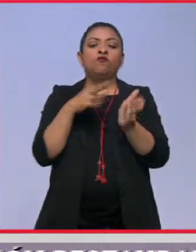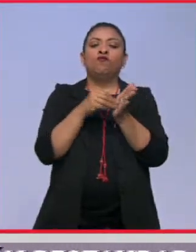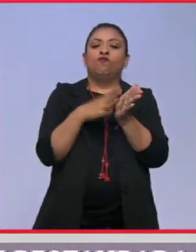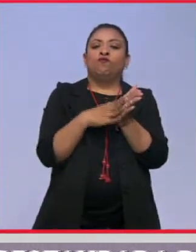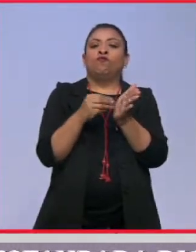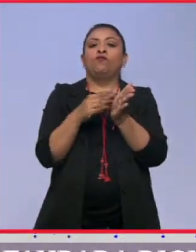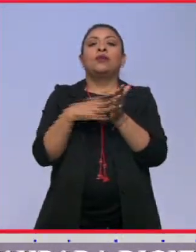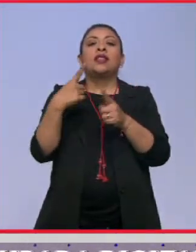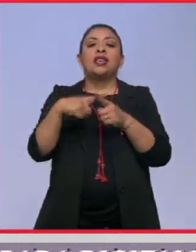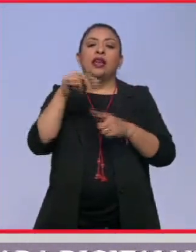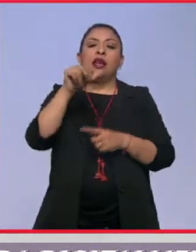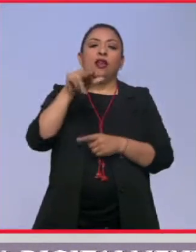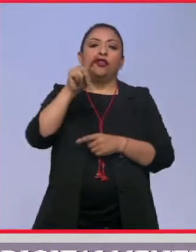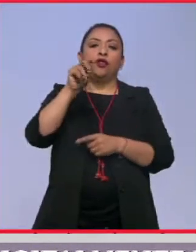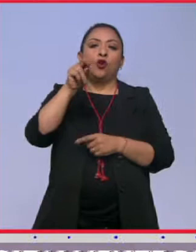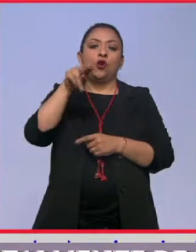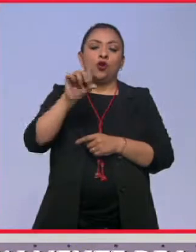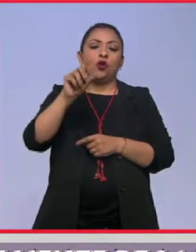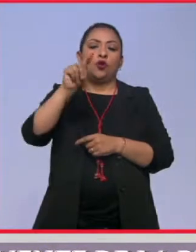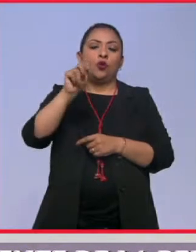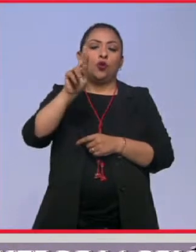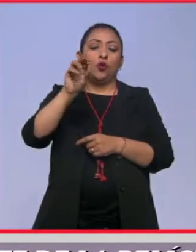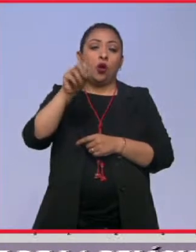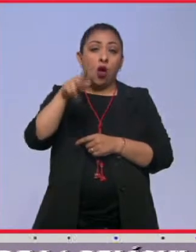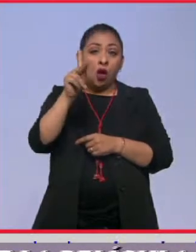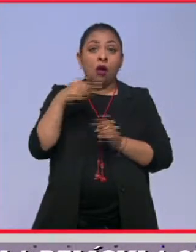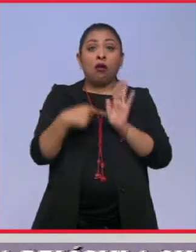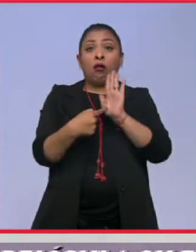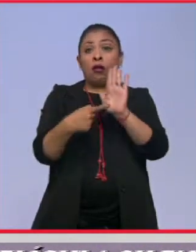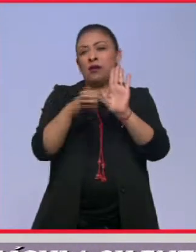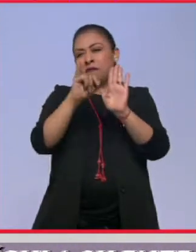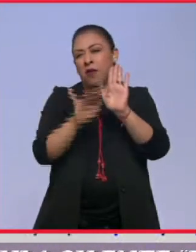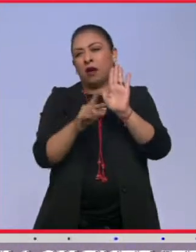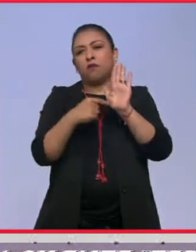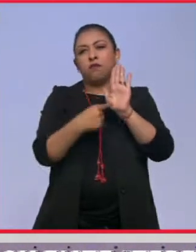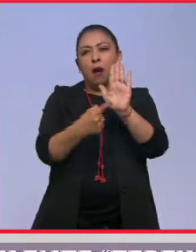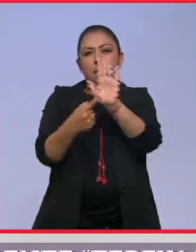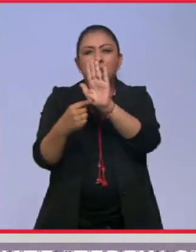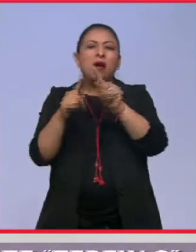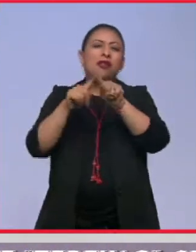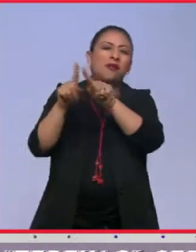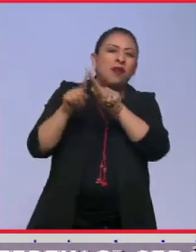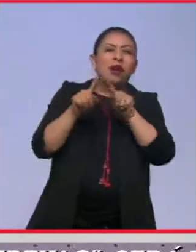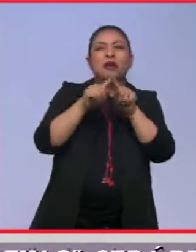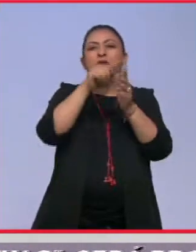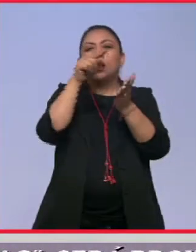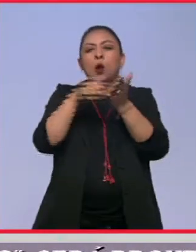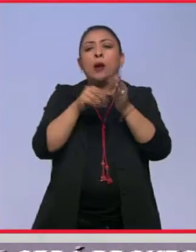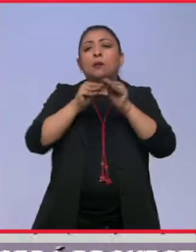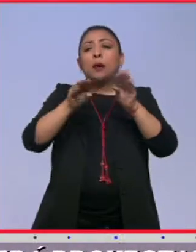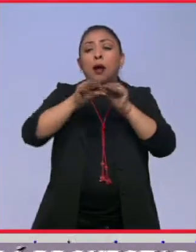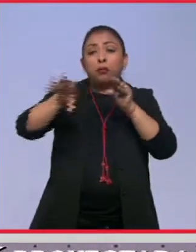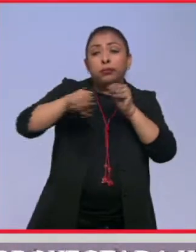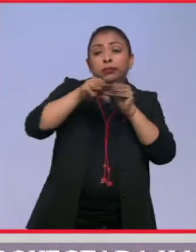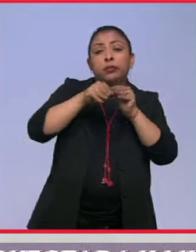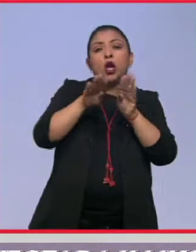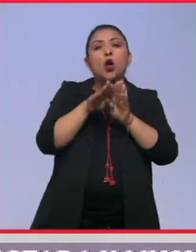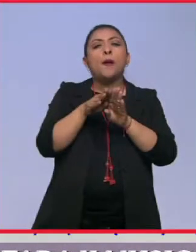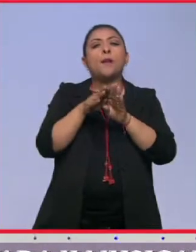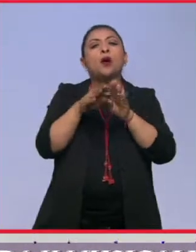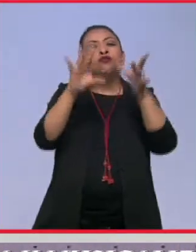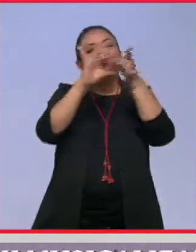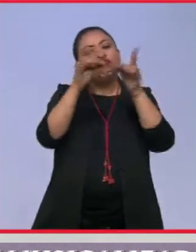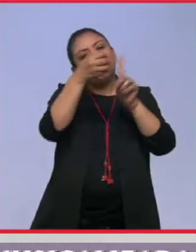registrados por Antonio Turok. Sus imágenes fueron publicadas en distintos medios y construyeron un discurso sobre estos fenómenos